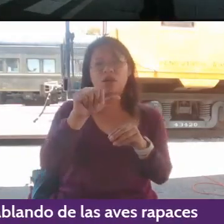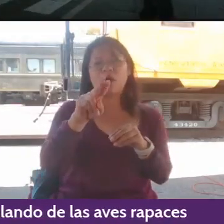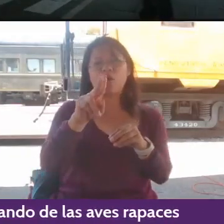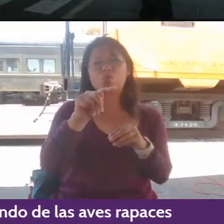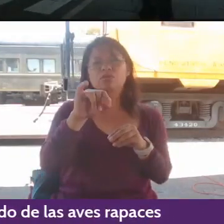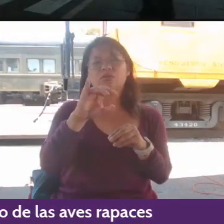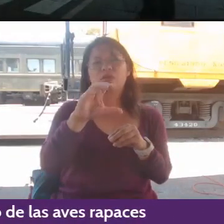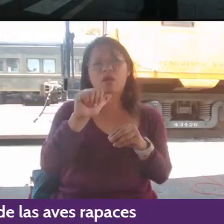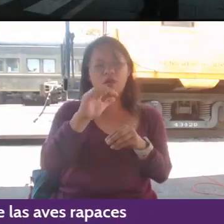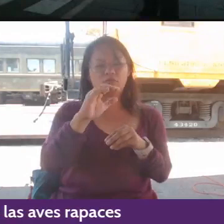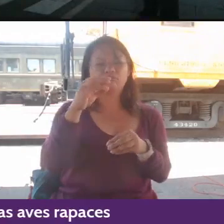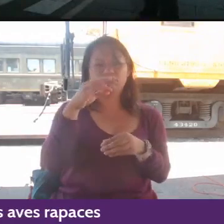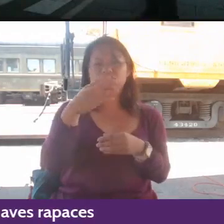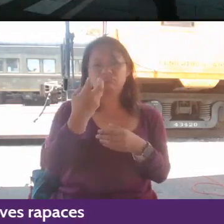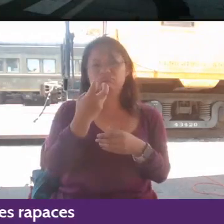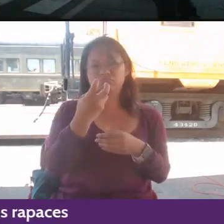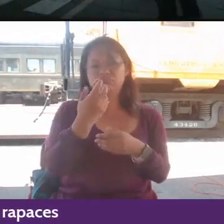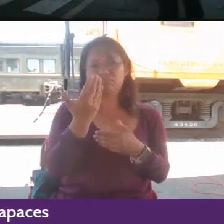¿Alguien más?